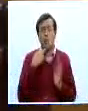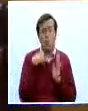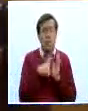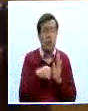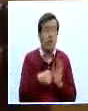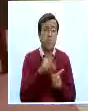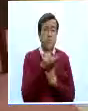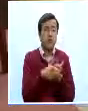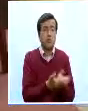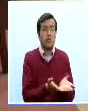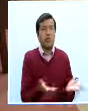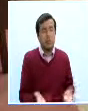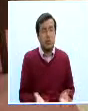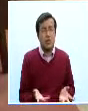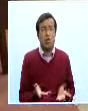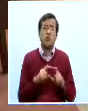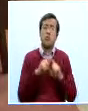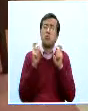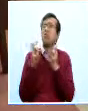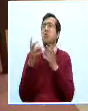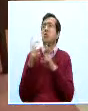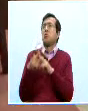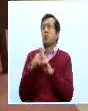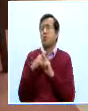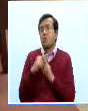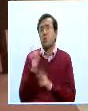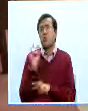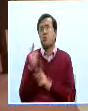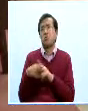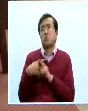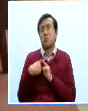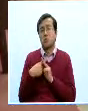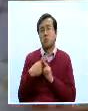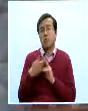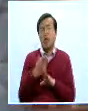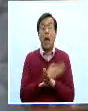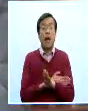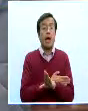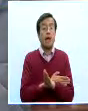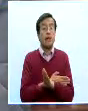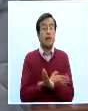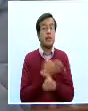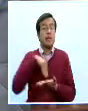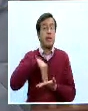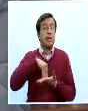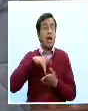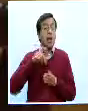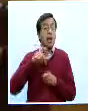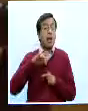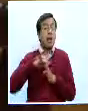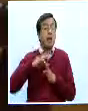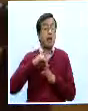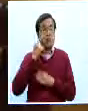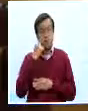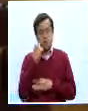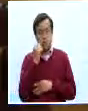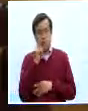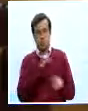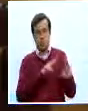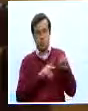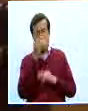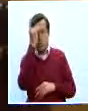contribuyentes o los microempresarios que quieren pedir un microcrédito o un crédito siempre lo que es la central de riesgo nos mide por las deudas que podamos tener y